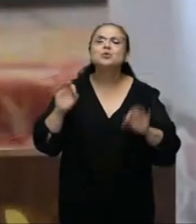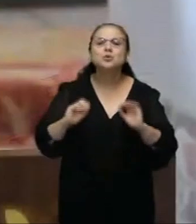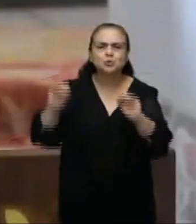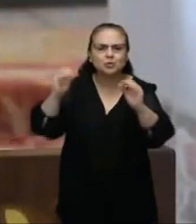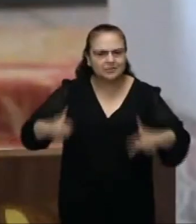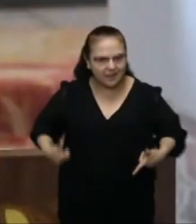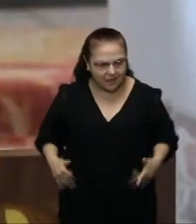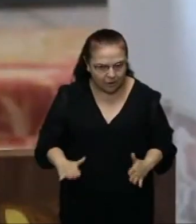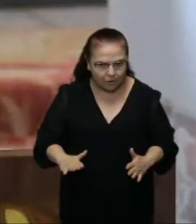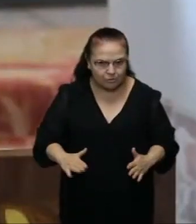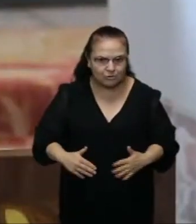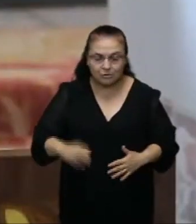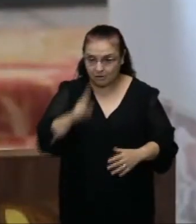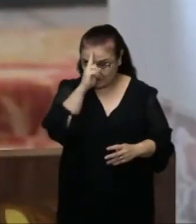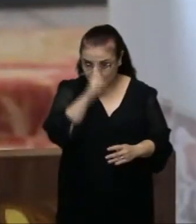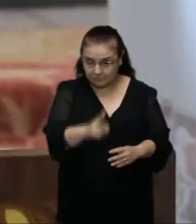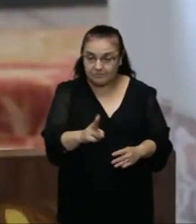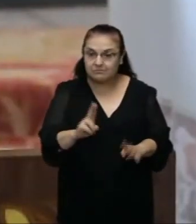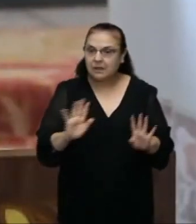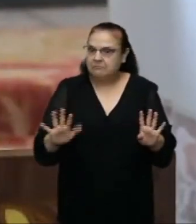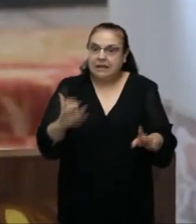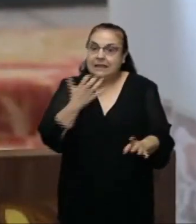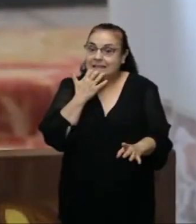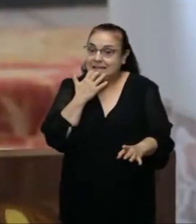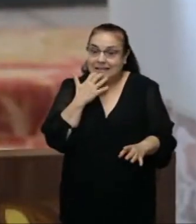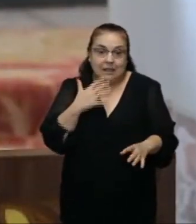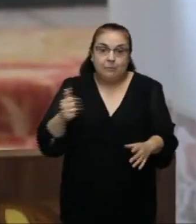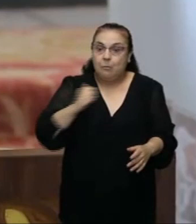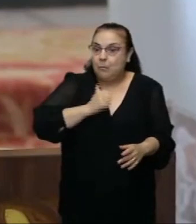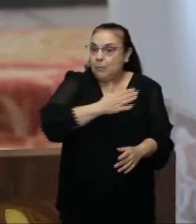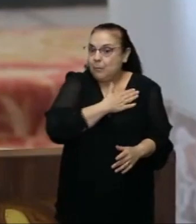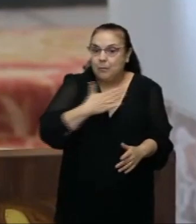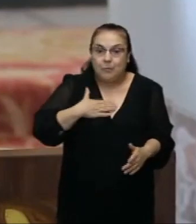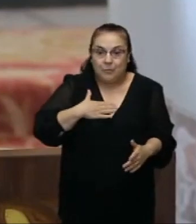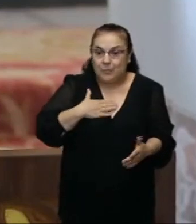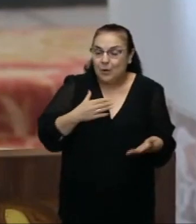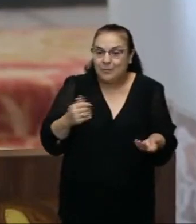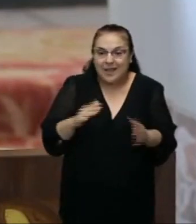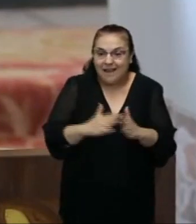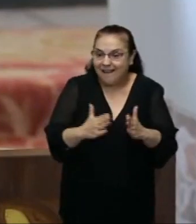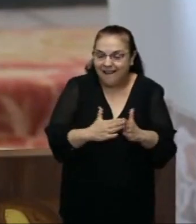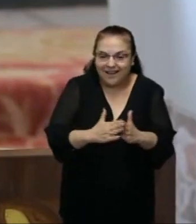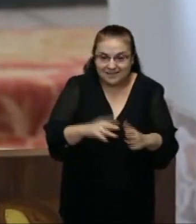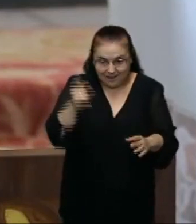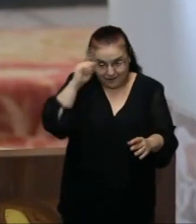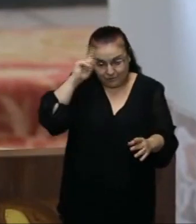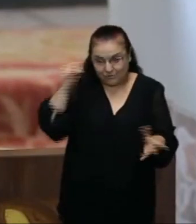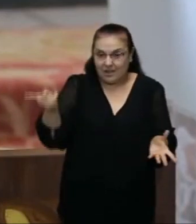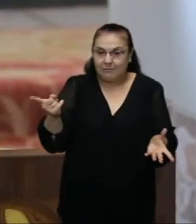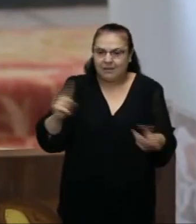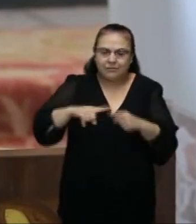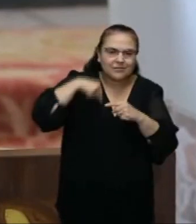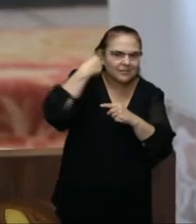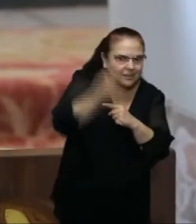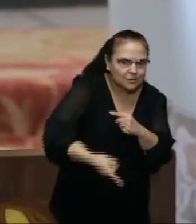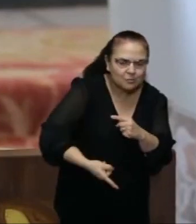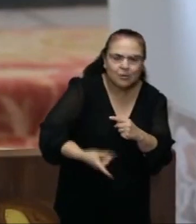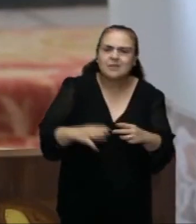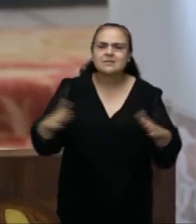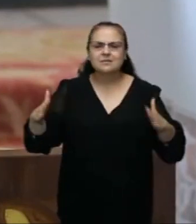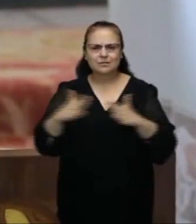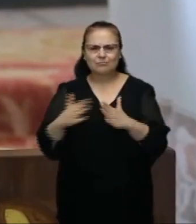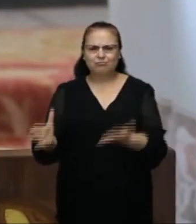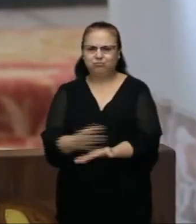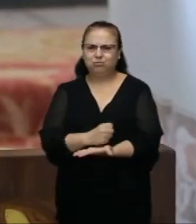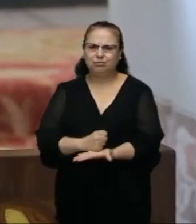respeto. Pues si uno no sabe gobernar su propia casa, ¿cómo cuidará de la Iglesia de Dios?